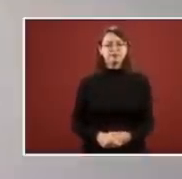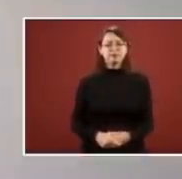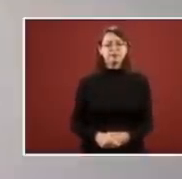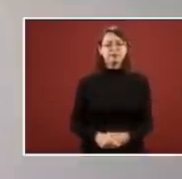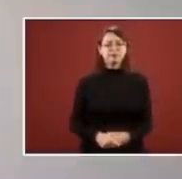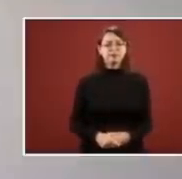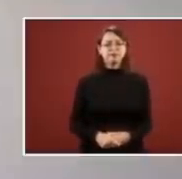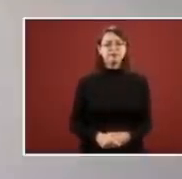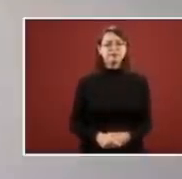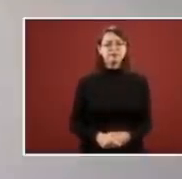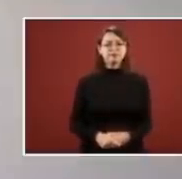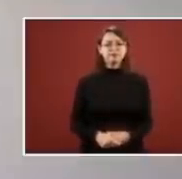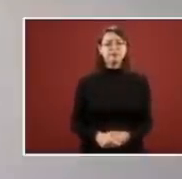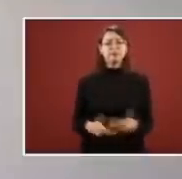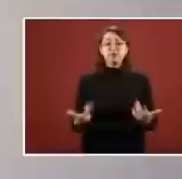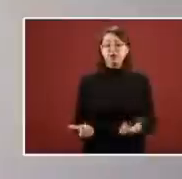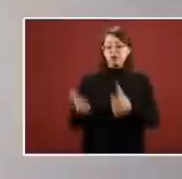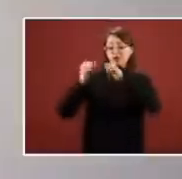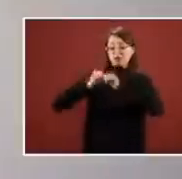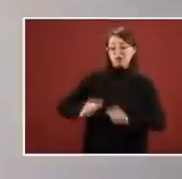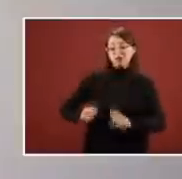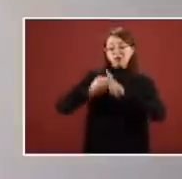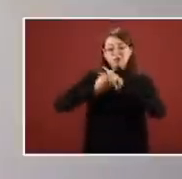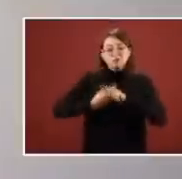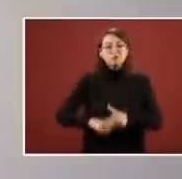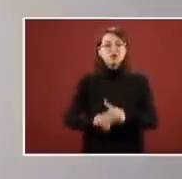en el poder de maná del pueblo